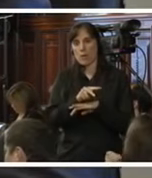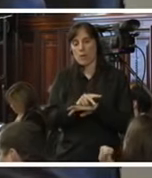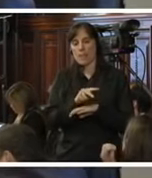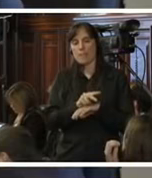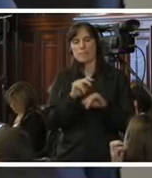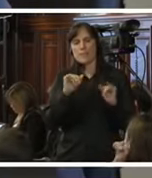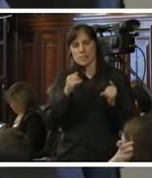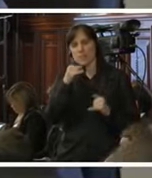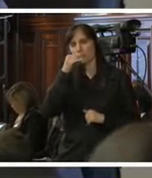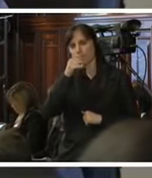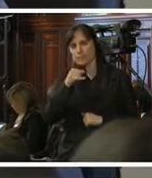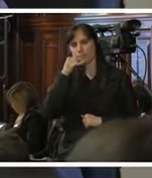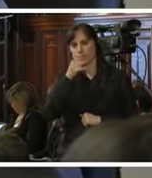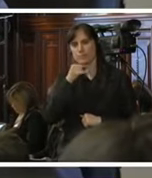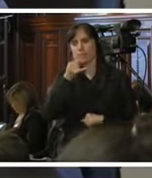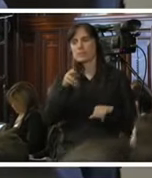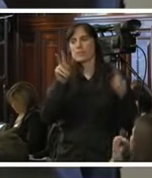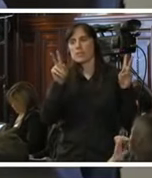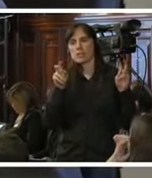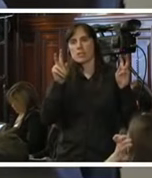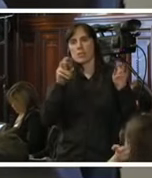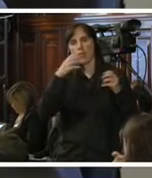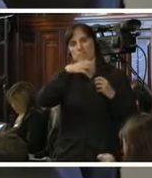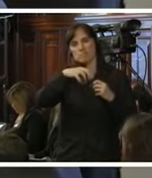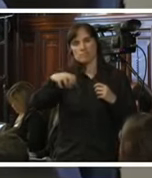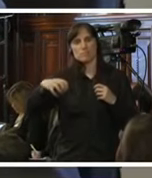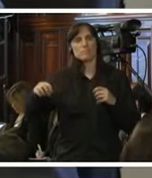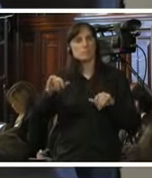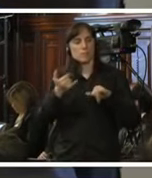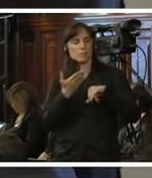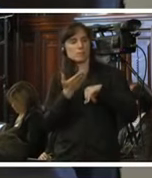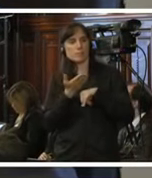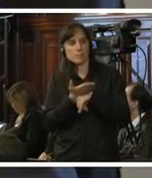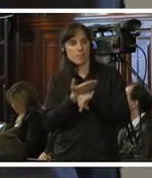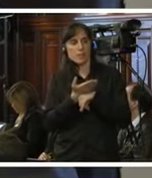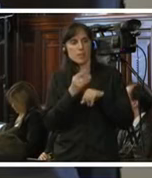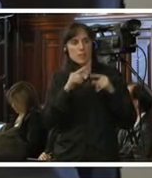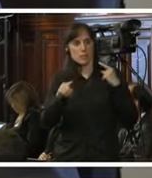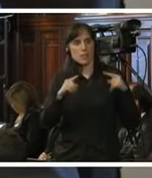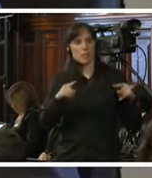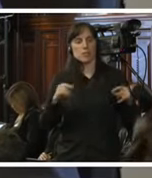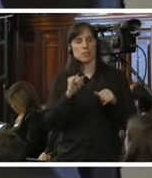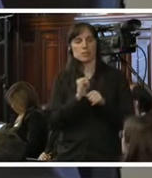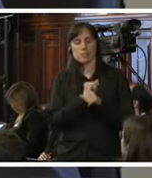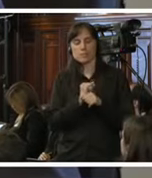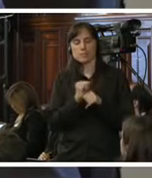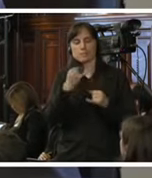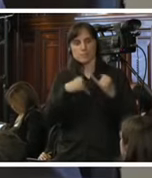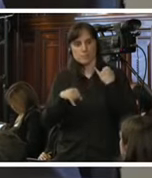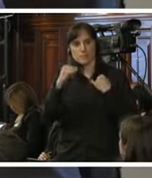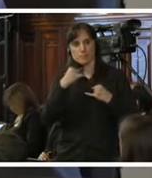Se ha mencionado por parte de las organizaciones peticionarias el informe de la